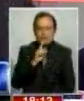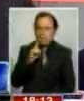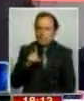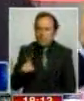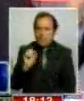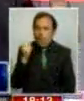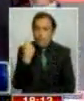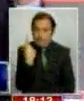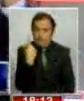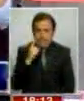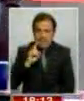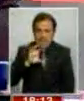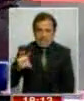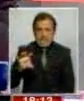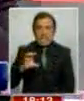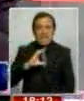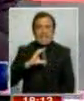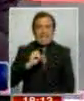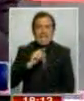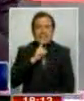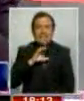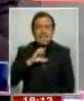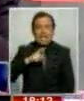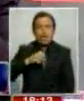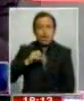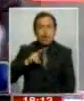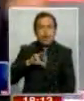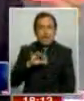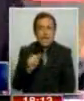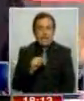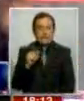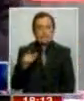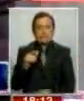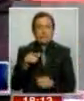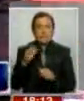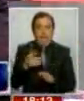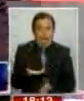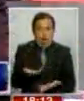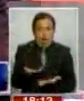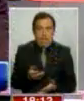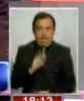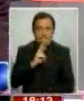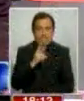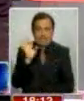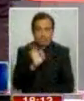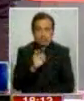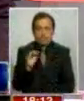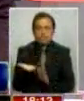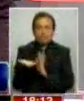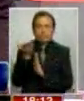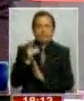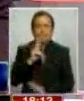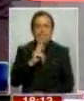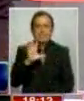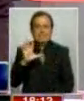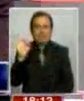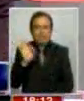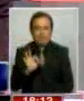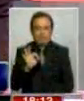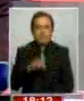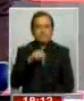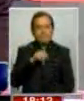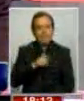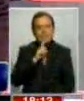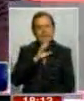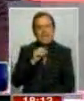primera categoría se alcanza en enero del 2017 cuando se alcanza el 25, que hoy día es 20. Uh-huh. Y es en ese momento, luego entonces, cuando la tasa marginal de